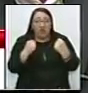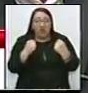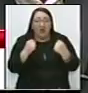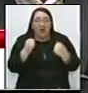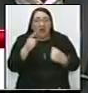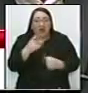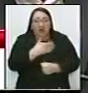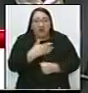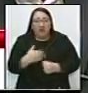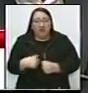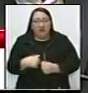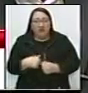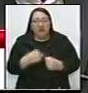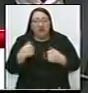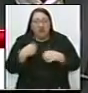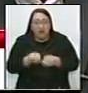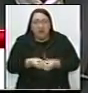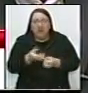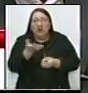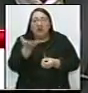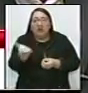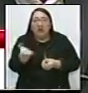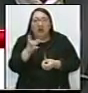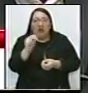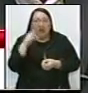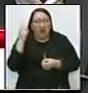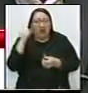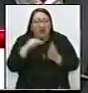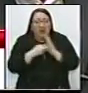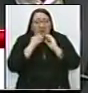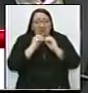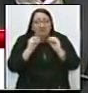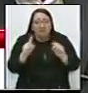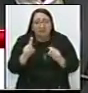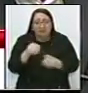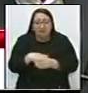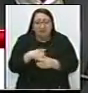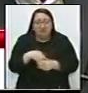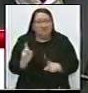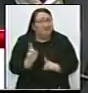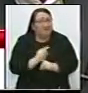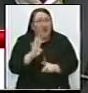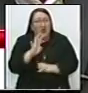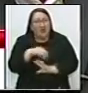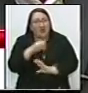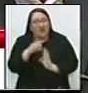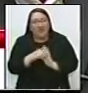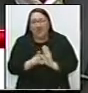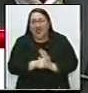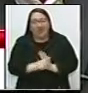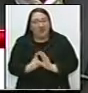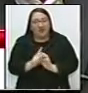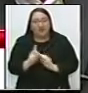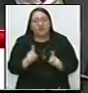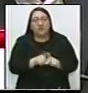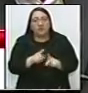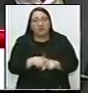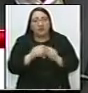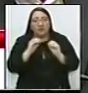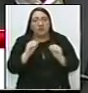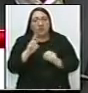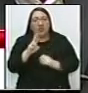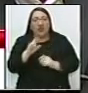el presidente la debería extender, no haber convocado solo a un referéndum sobre cuatro proyectos de ley, sino convocar